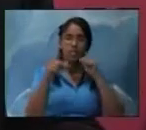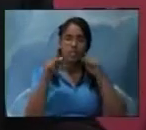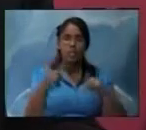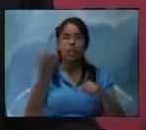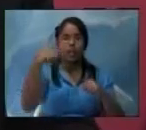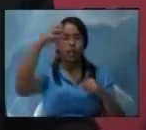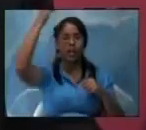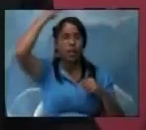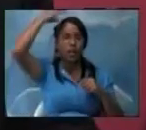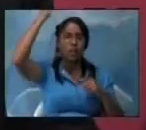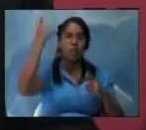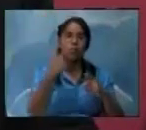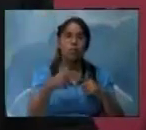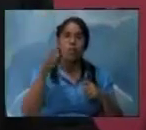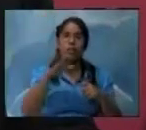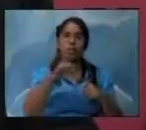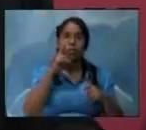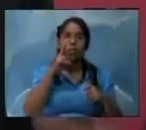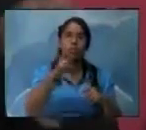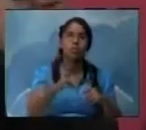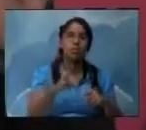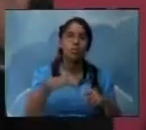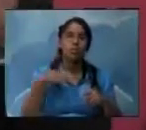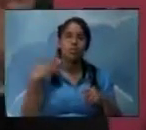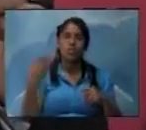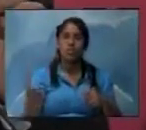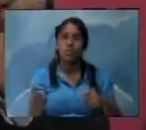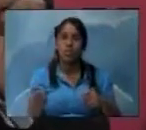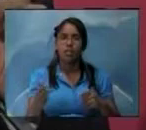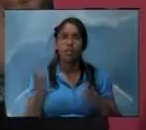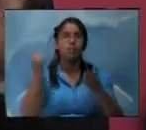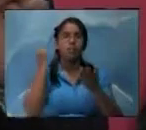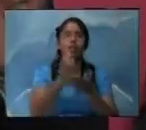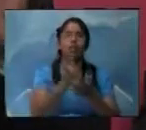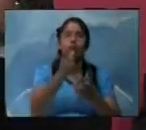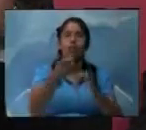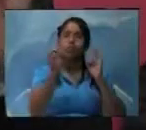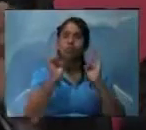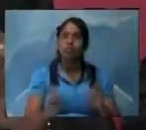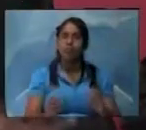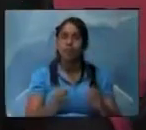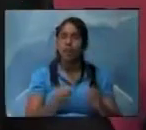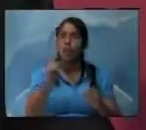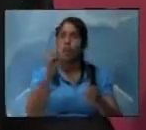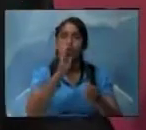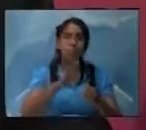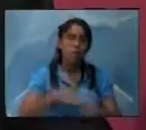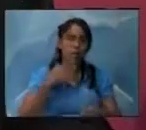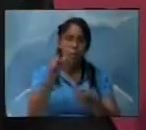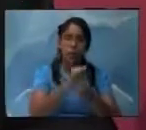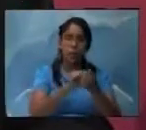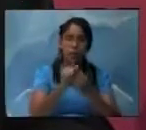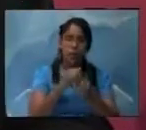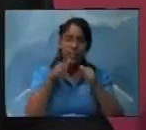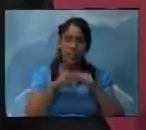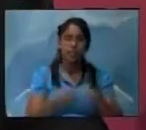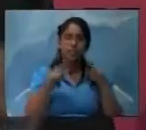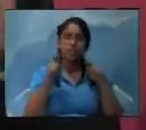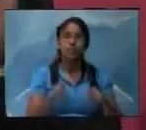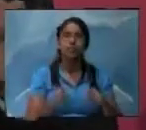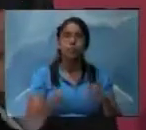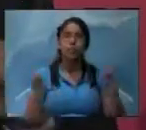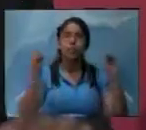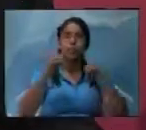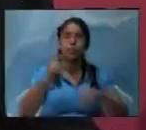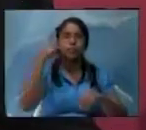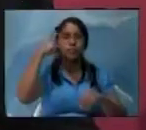rey. Pero estamos viendo lo que marcó una pauta imborrable y que quedó acá